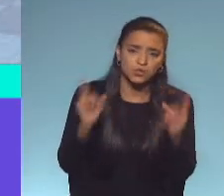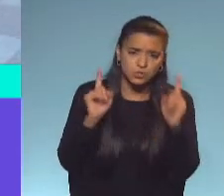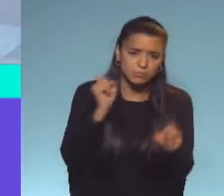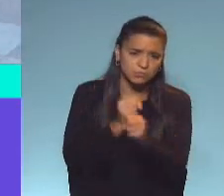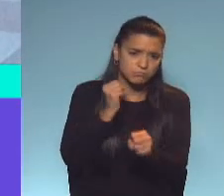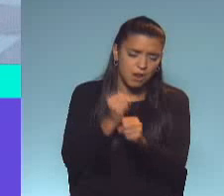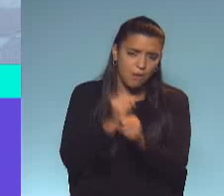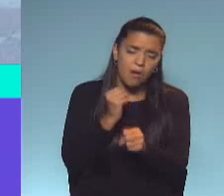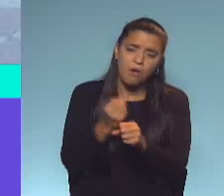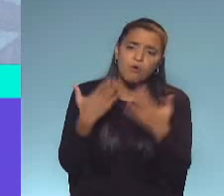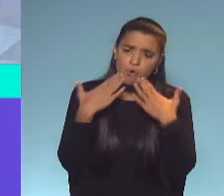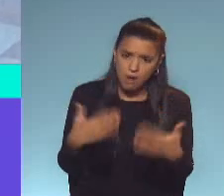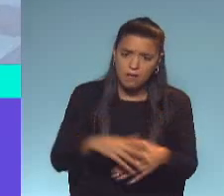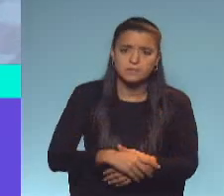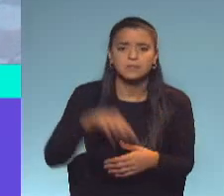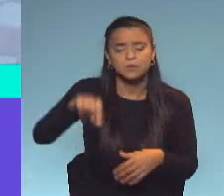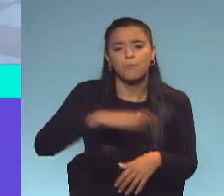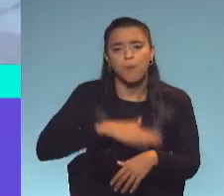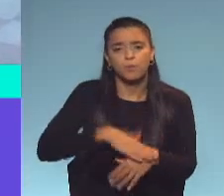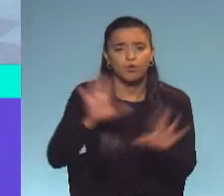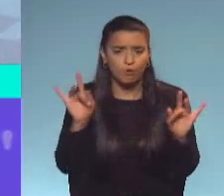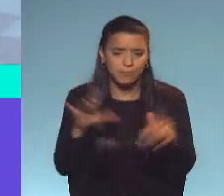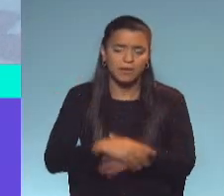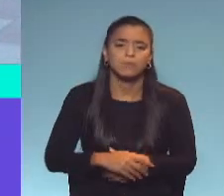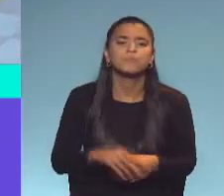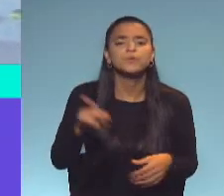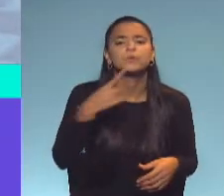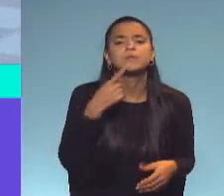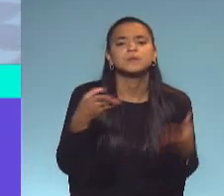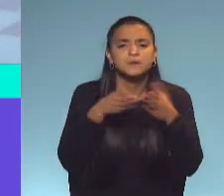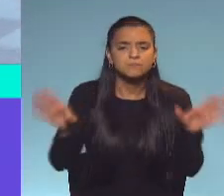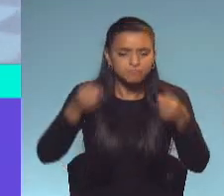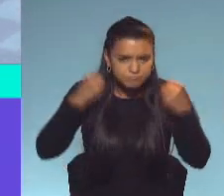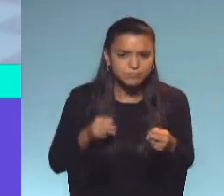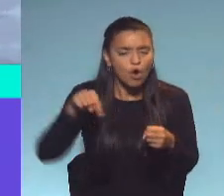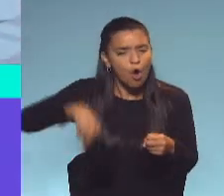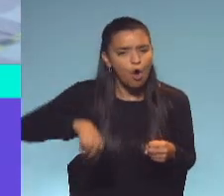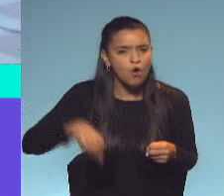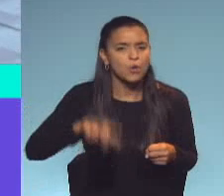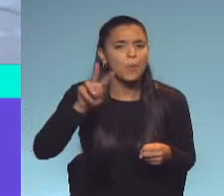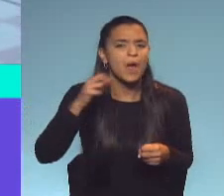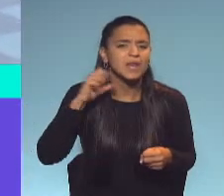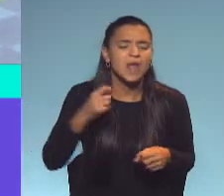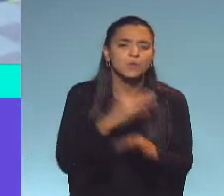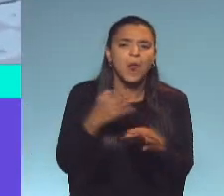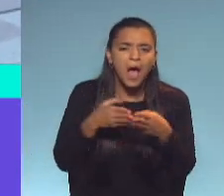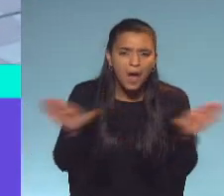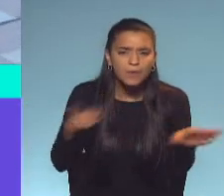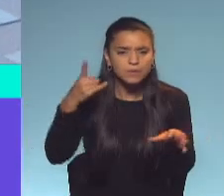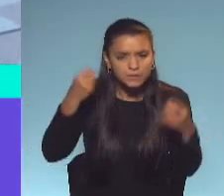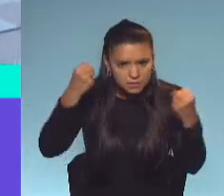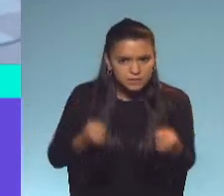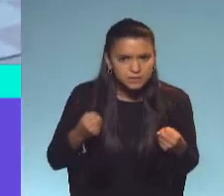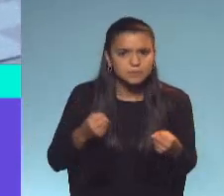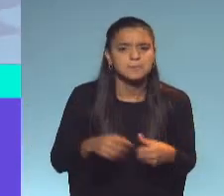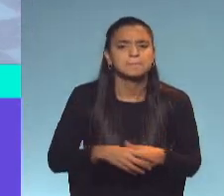que realizan en este momento complicado. ¿Vos estás abriendo con convicción hoy, Vanina, tu colegio? ¿Estás con la convicción